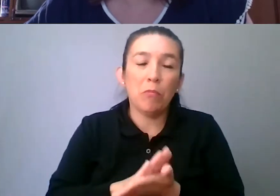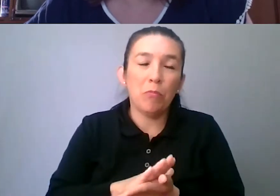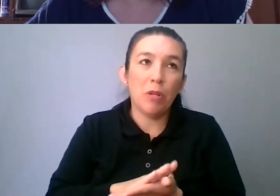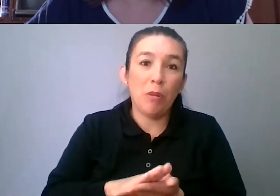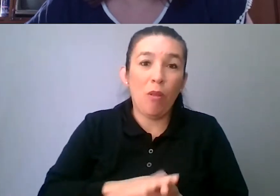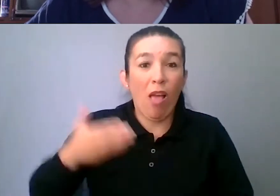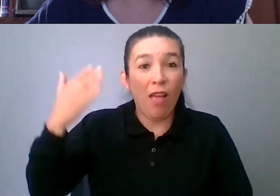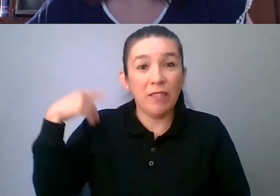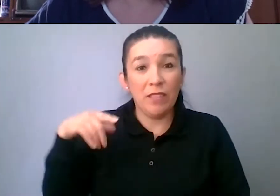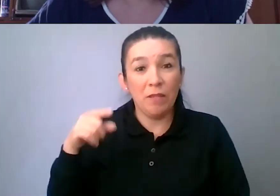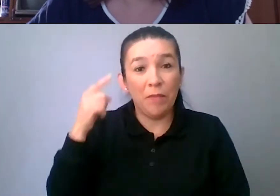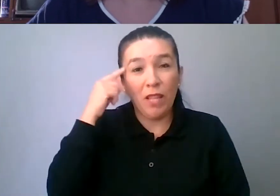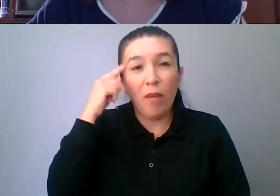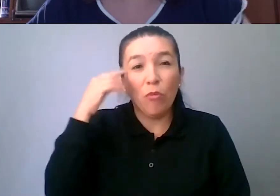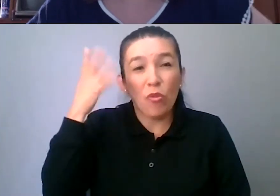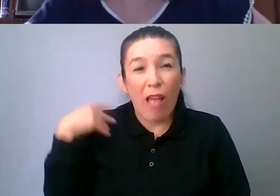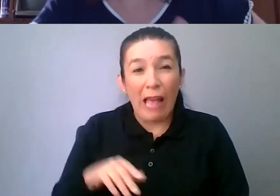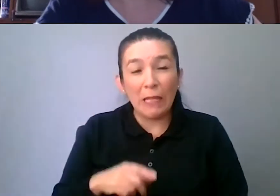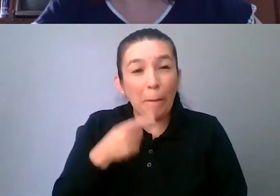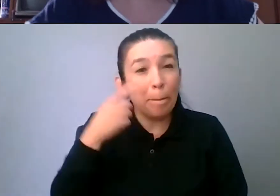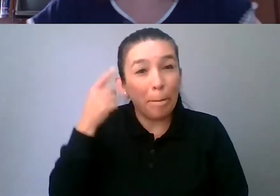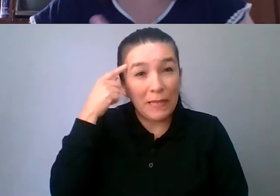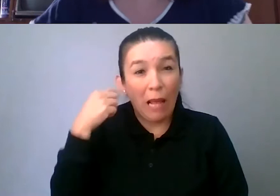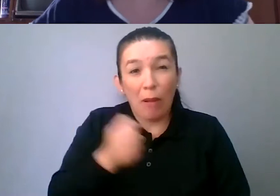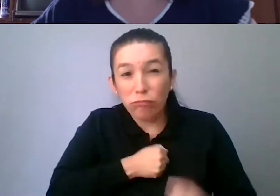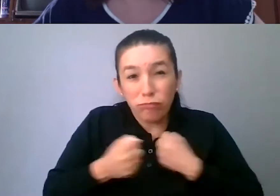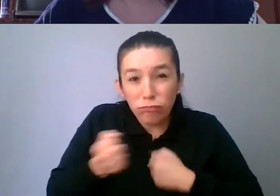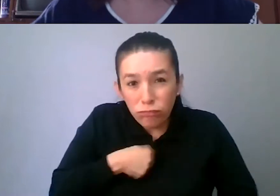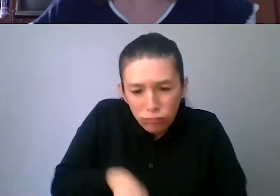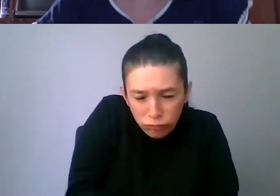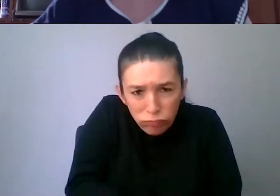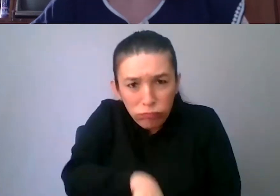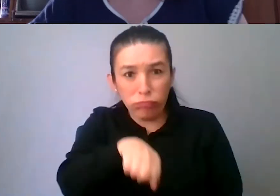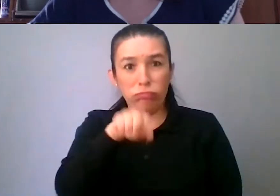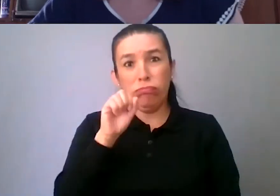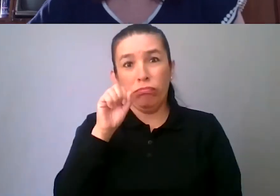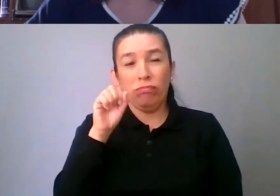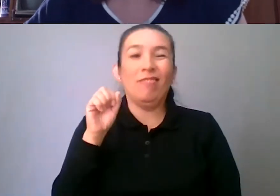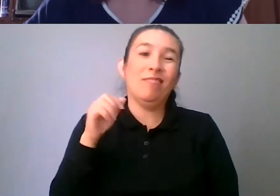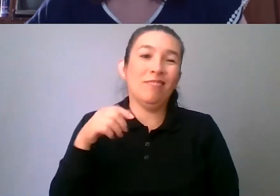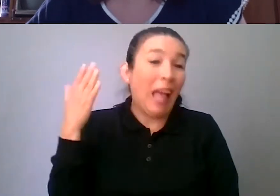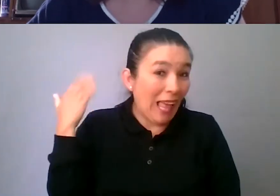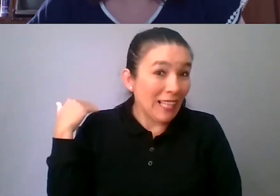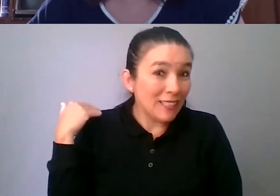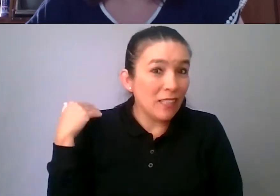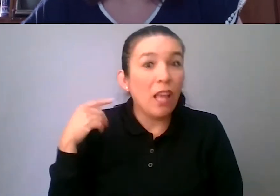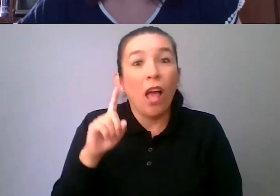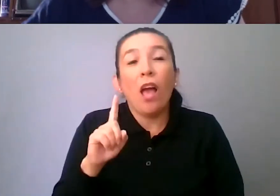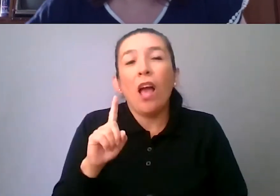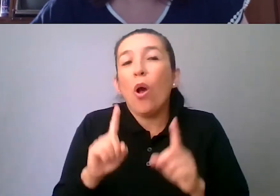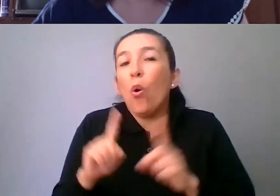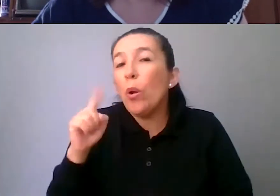en el tema del evolucionismo, de quizás de lo salvaje, de lo no, entonces, obviamente que esas